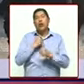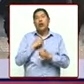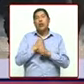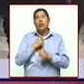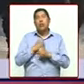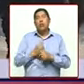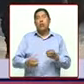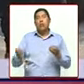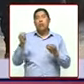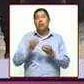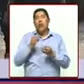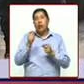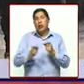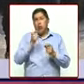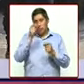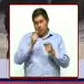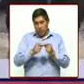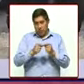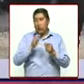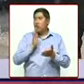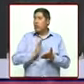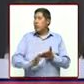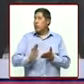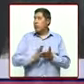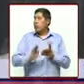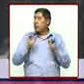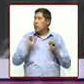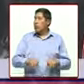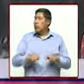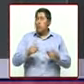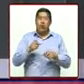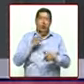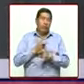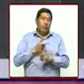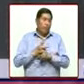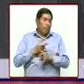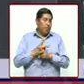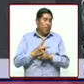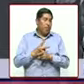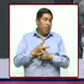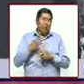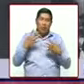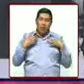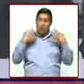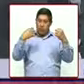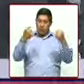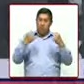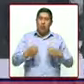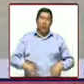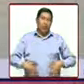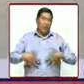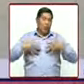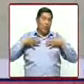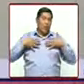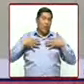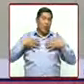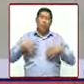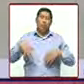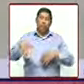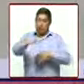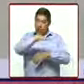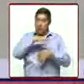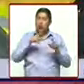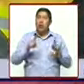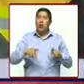más efectivo, sino que también nos va a permitir poder precautelar por la salud, por la vida de los